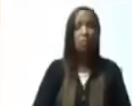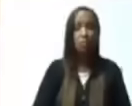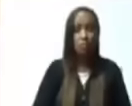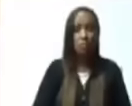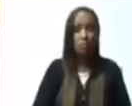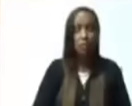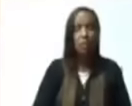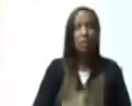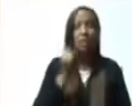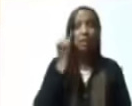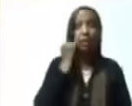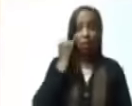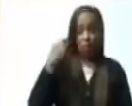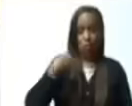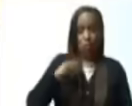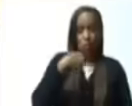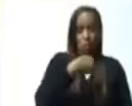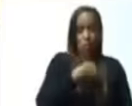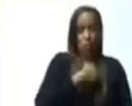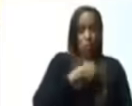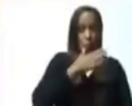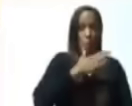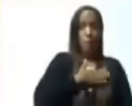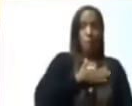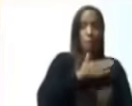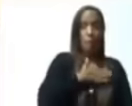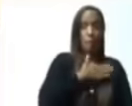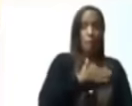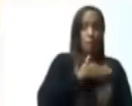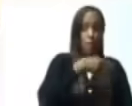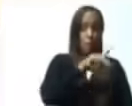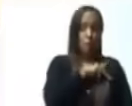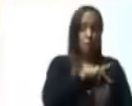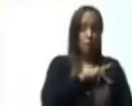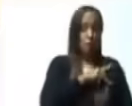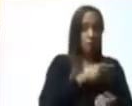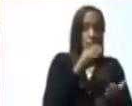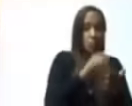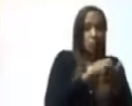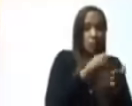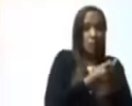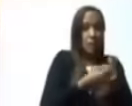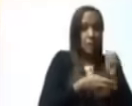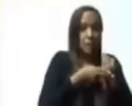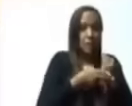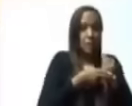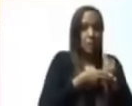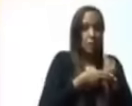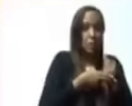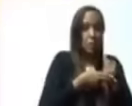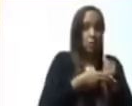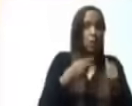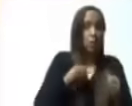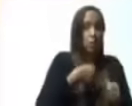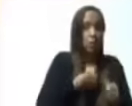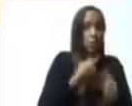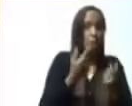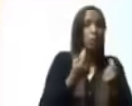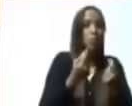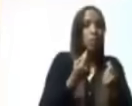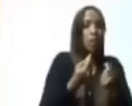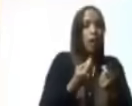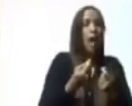tomamos medidas que nos aseguren la tranquilidad y la paz